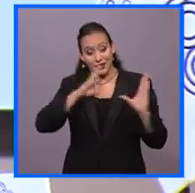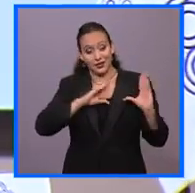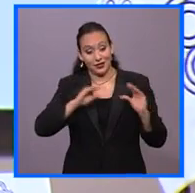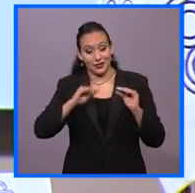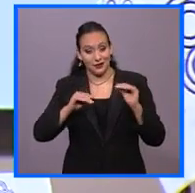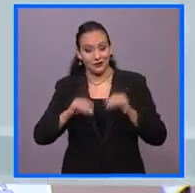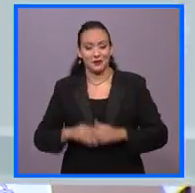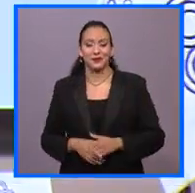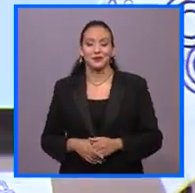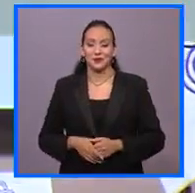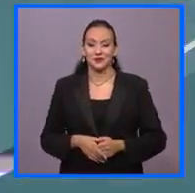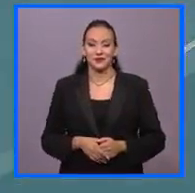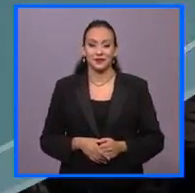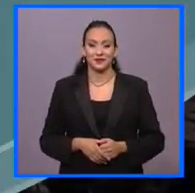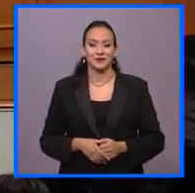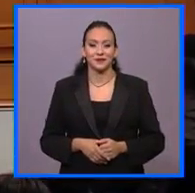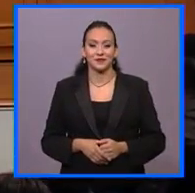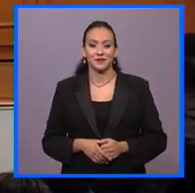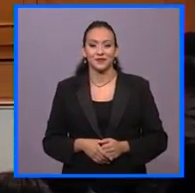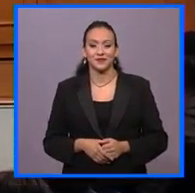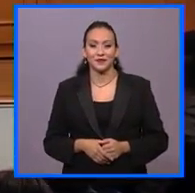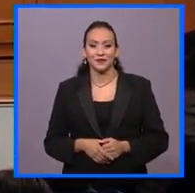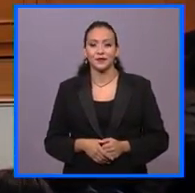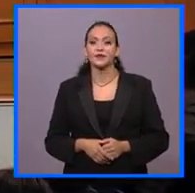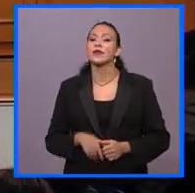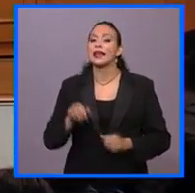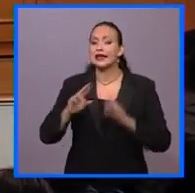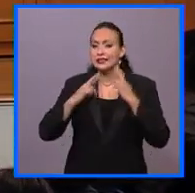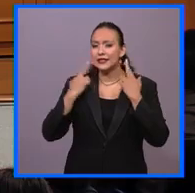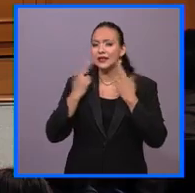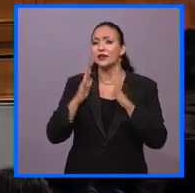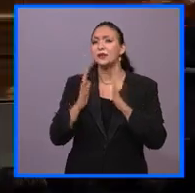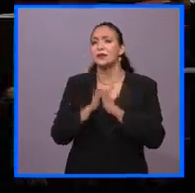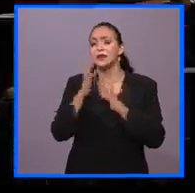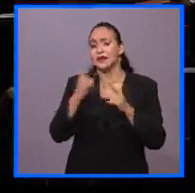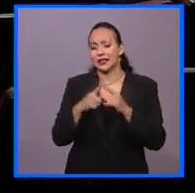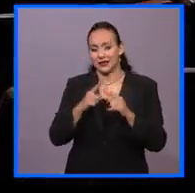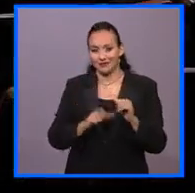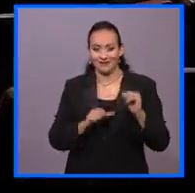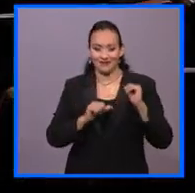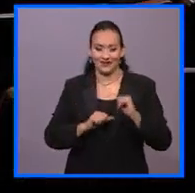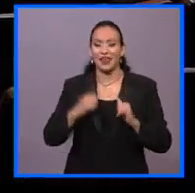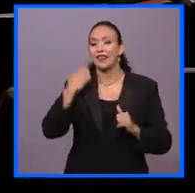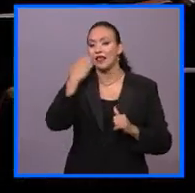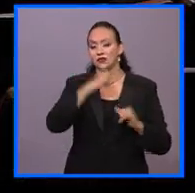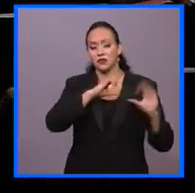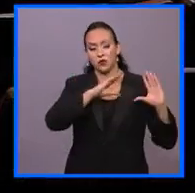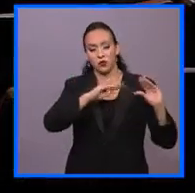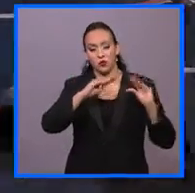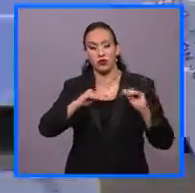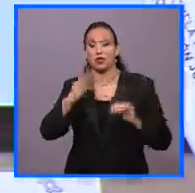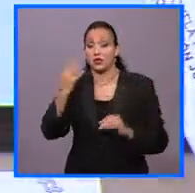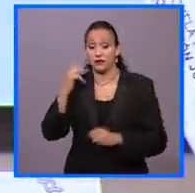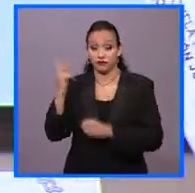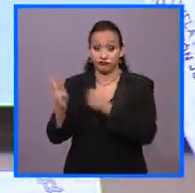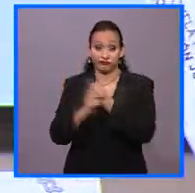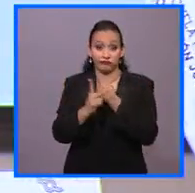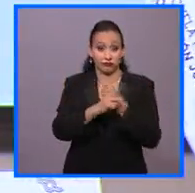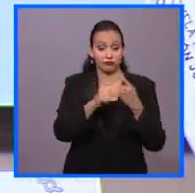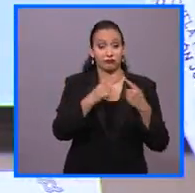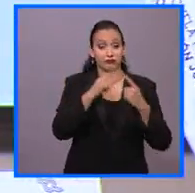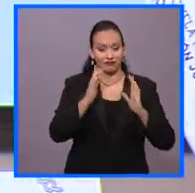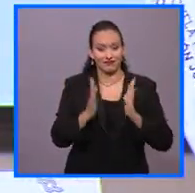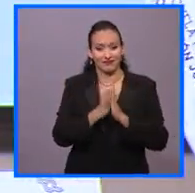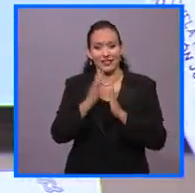en Iberoamérica. En este encuentro participaron titulares de escuelas de formación judicial de 9 países de